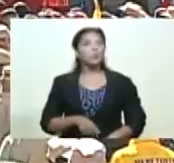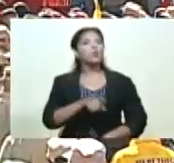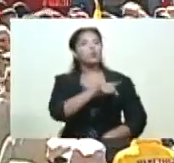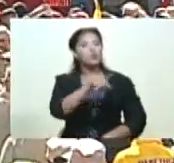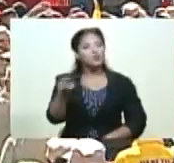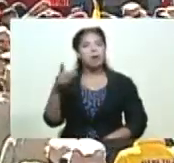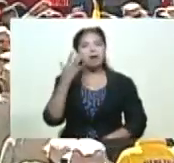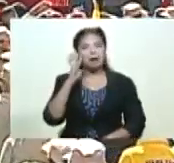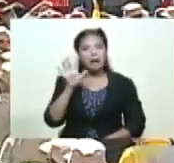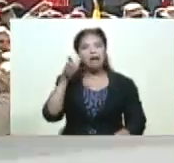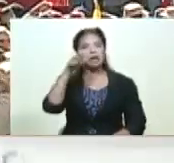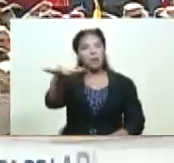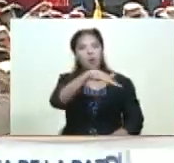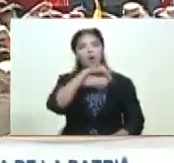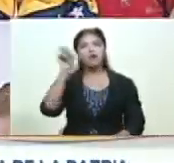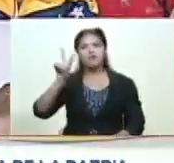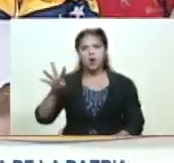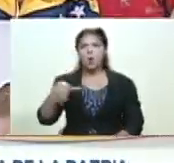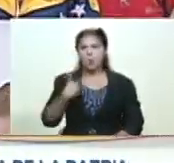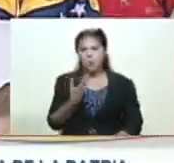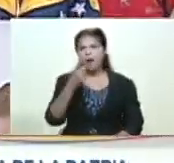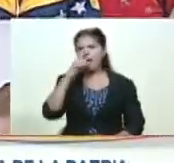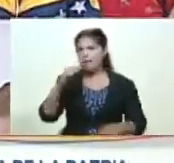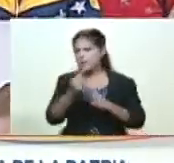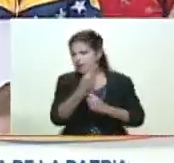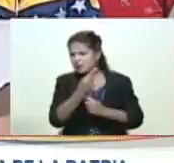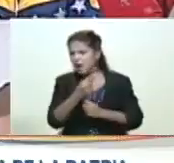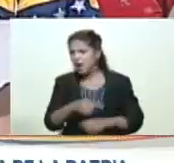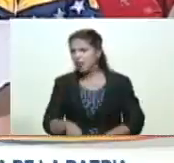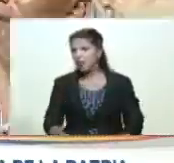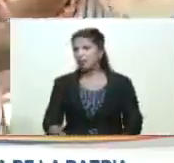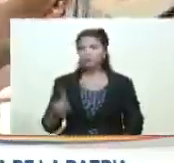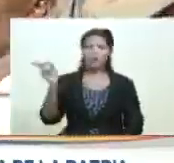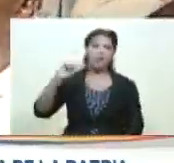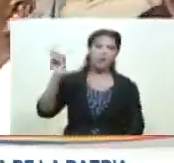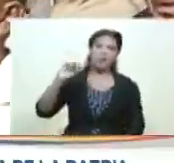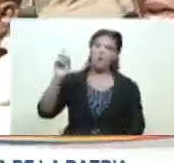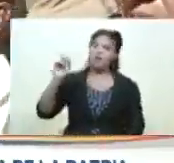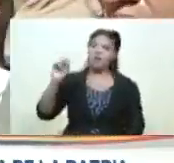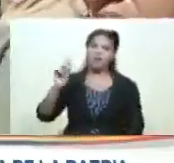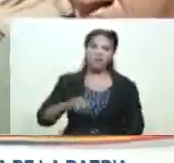¿Ustedes creen que el pueblo de Venezuela puede ser amenazado?